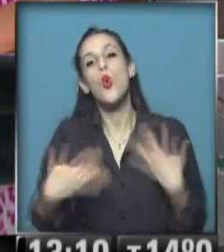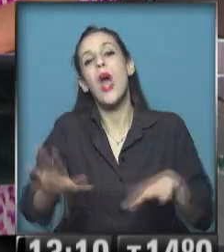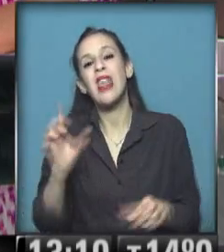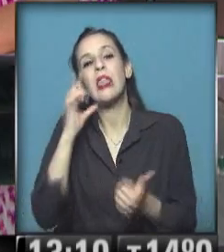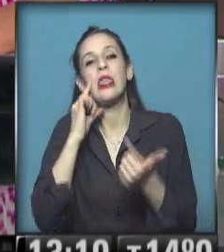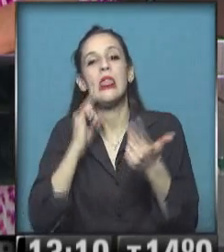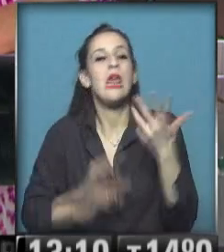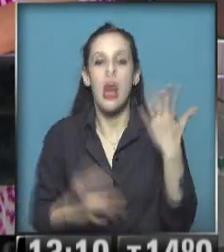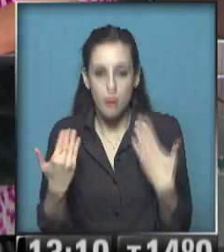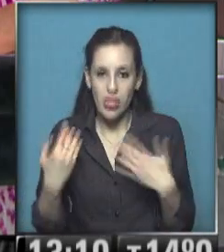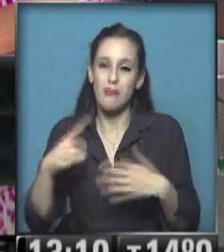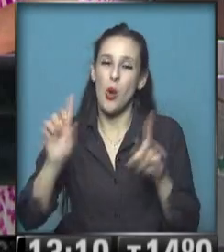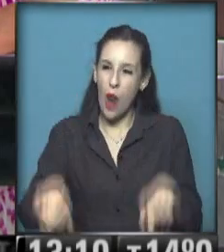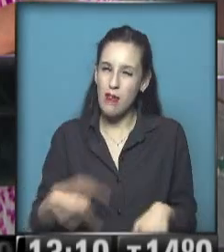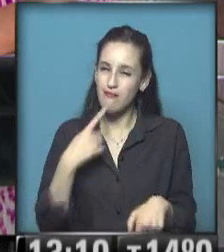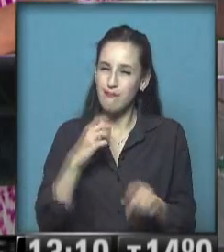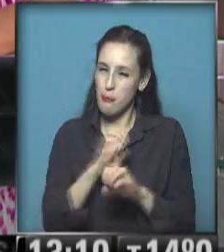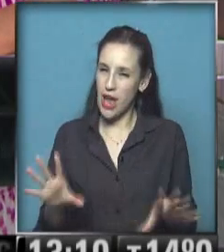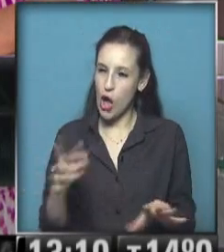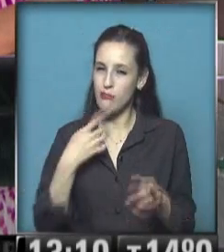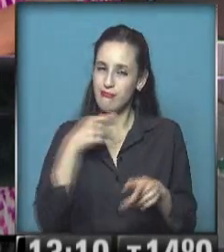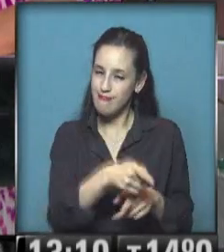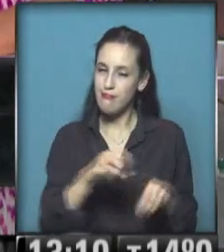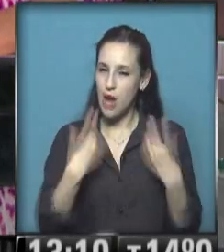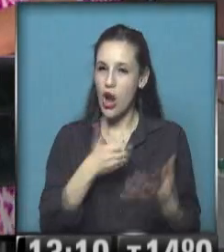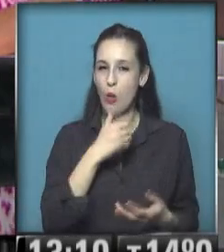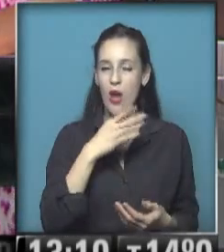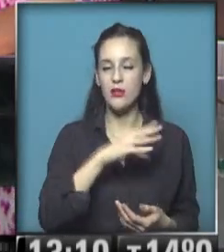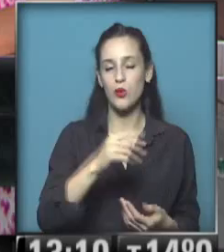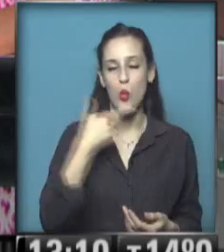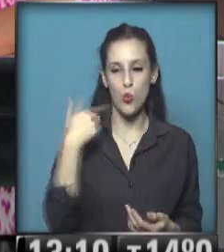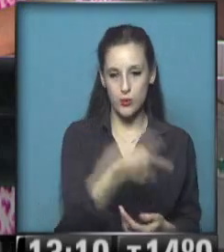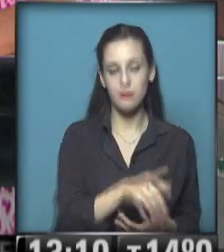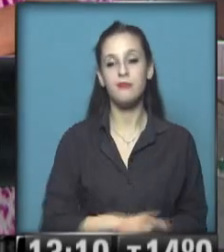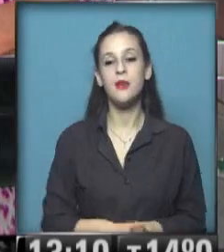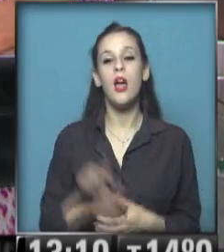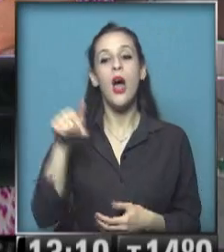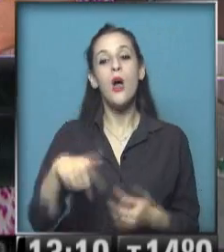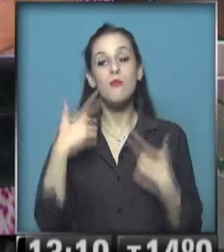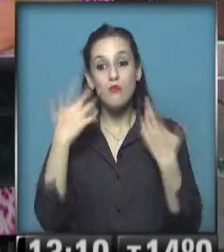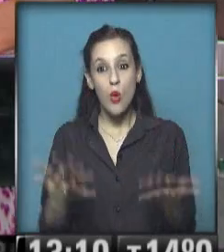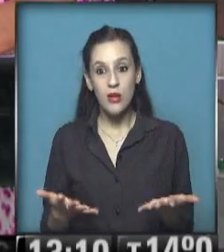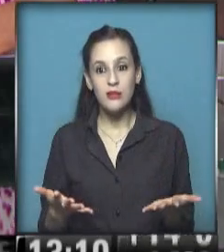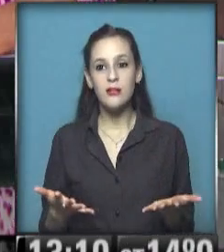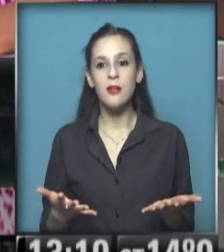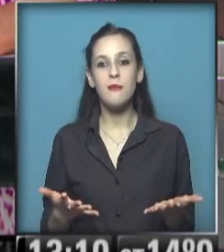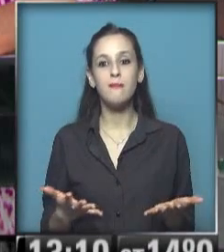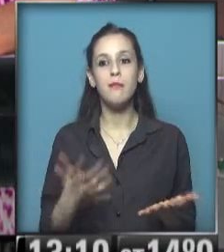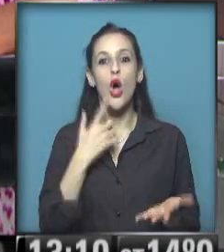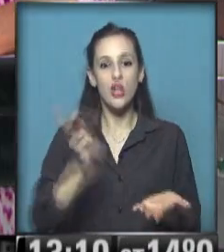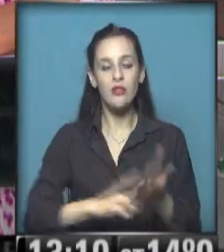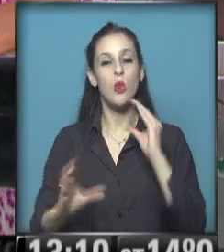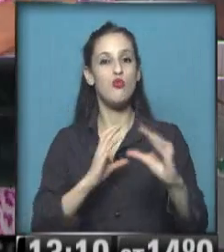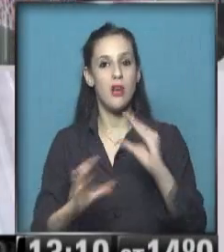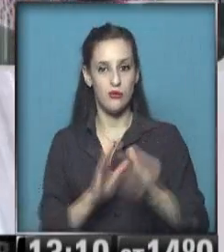Retomamos la comunicación con el abogado de Martín Lanata, recordamos Roberto Cazorla, hace instantes estaba, ¿nos escucha ahora?